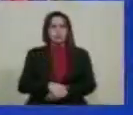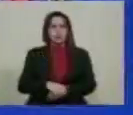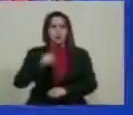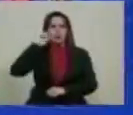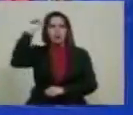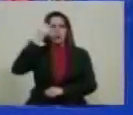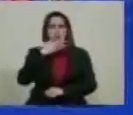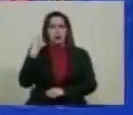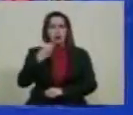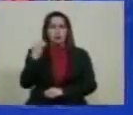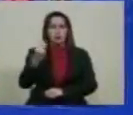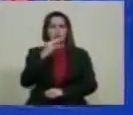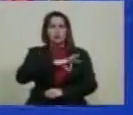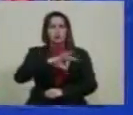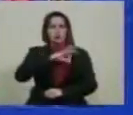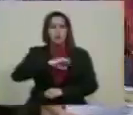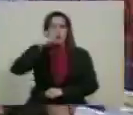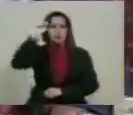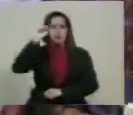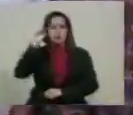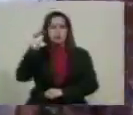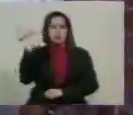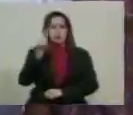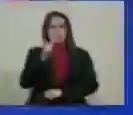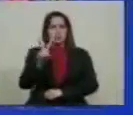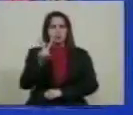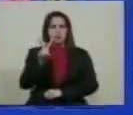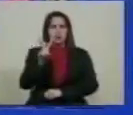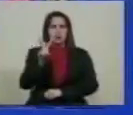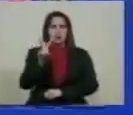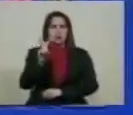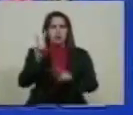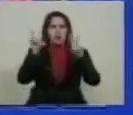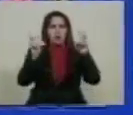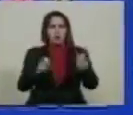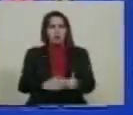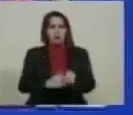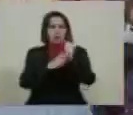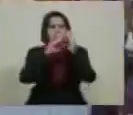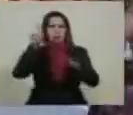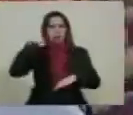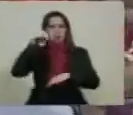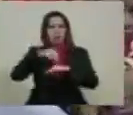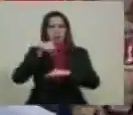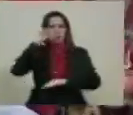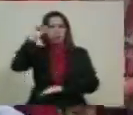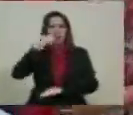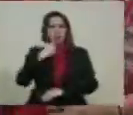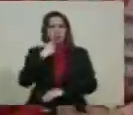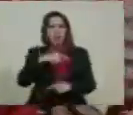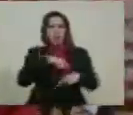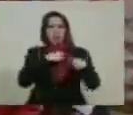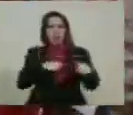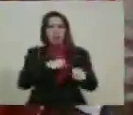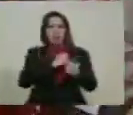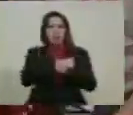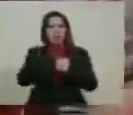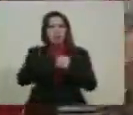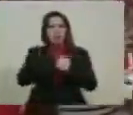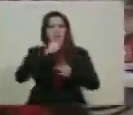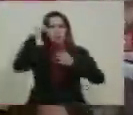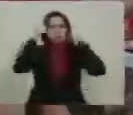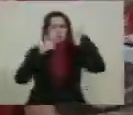juventud socialista de Venezuela! ¡Viva! ¡Que viva la nueva Dirección Nacional! ¡Viva! Y digamos con amor, ¡Chávez